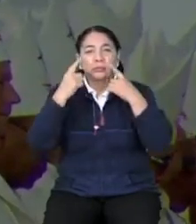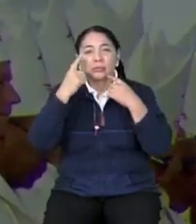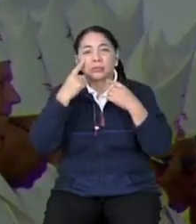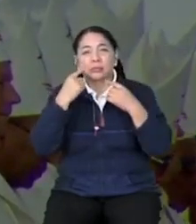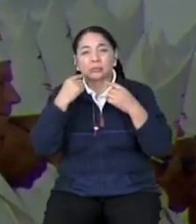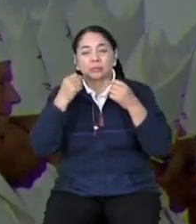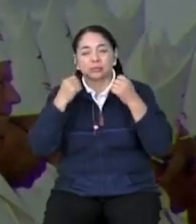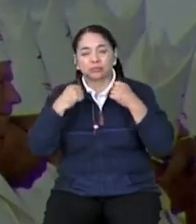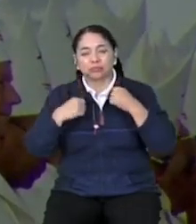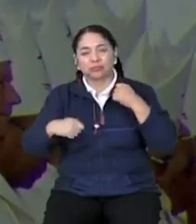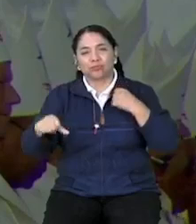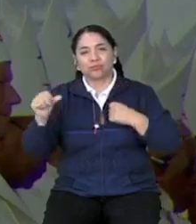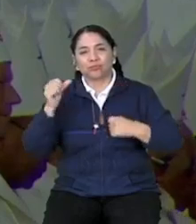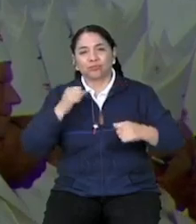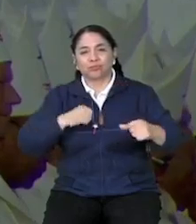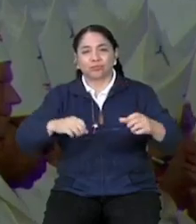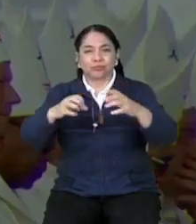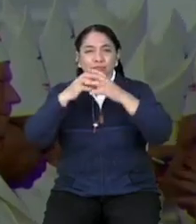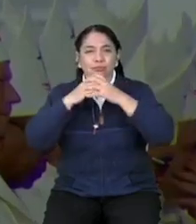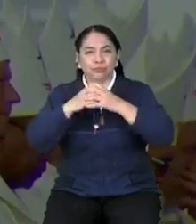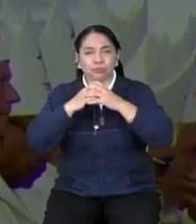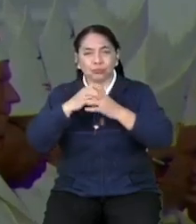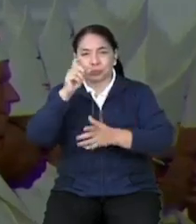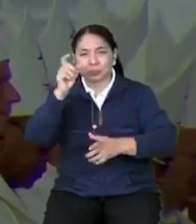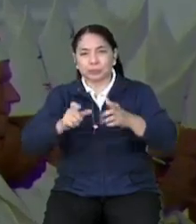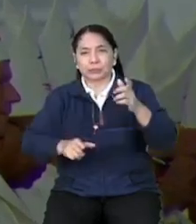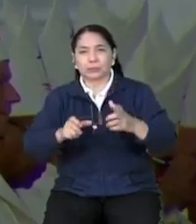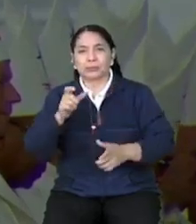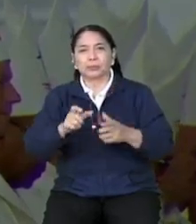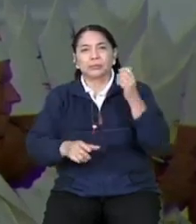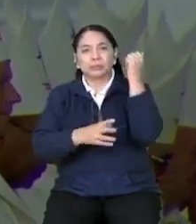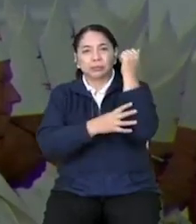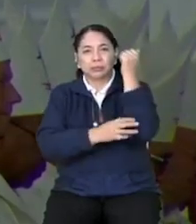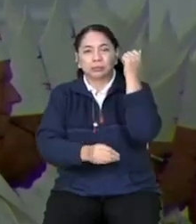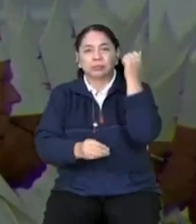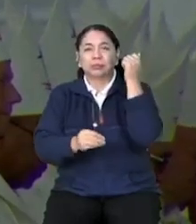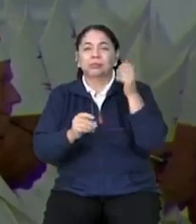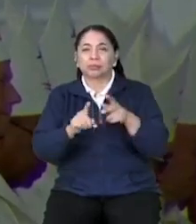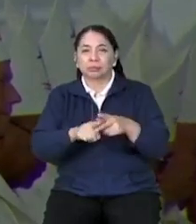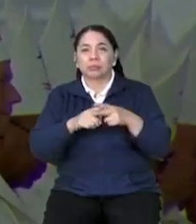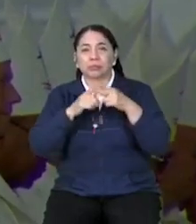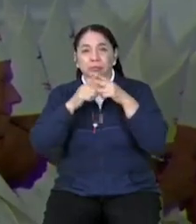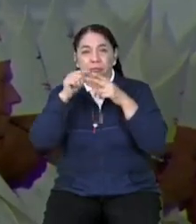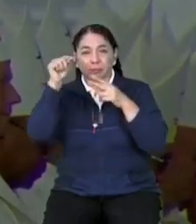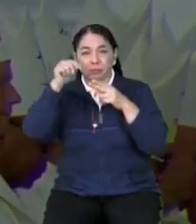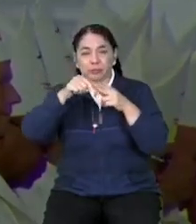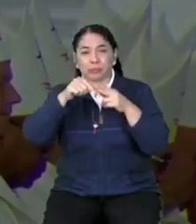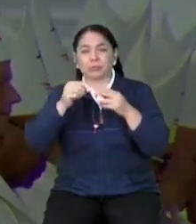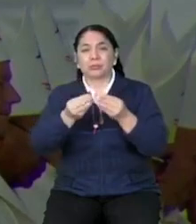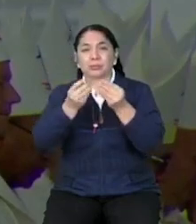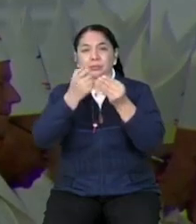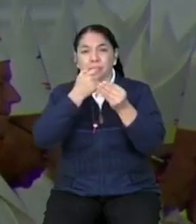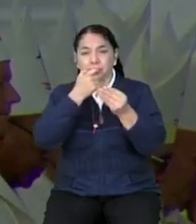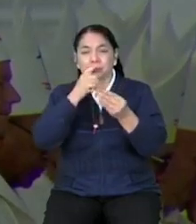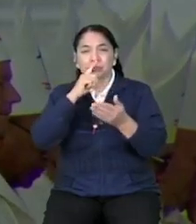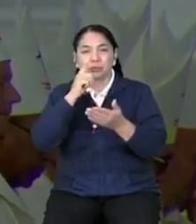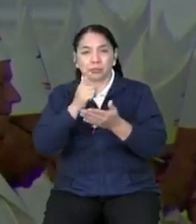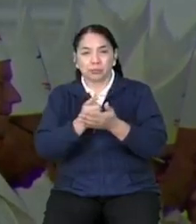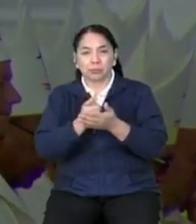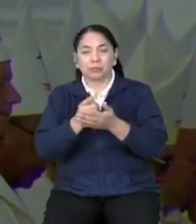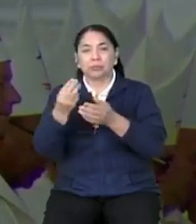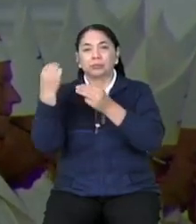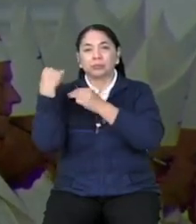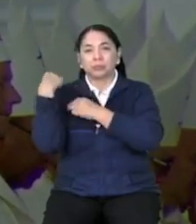sufren y El clamor de los pobres y podamos desde la Eucaristía ser Auténticos